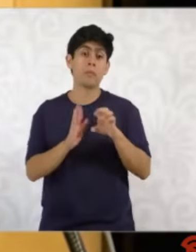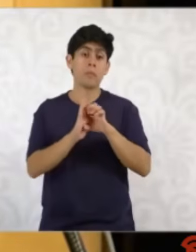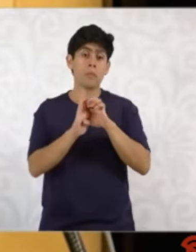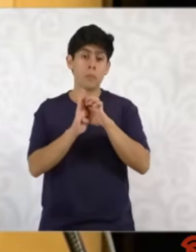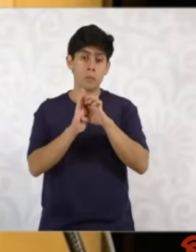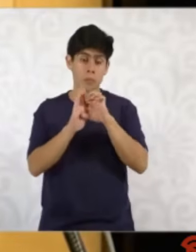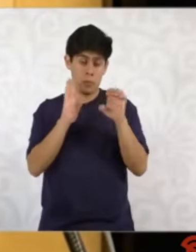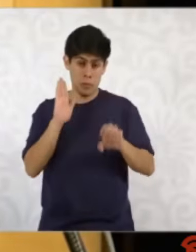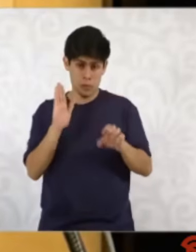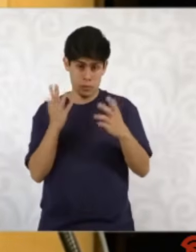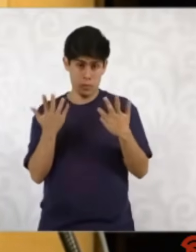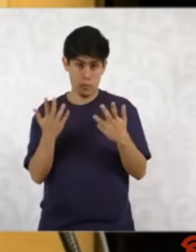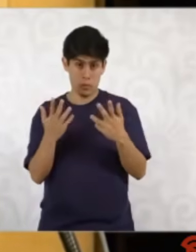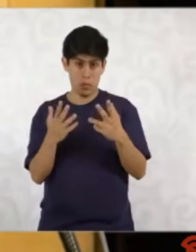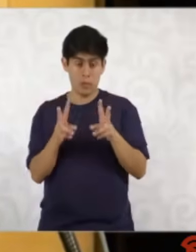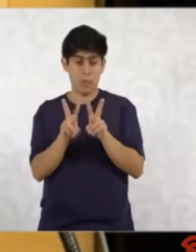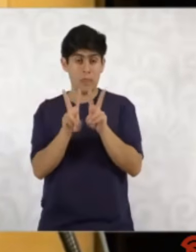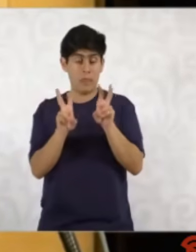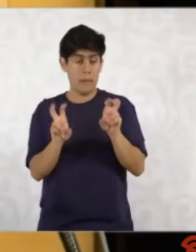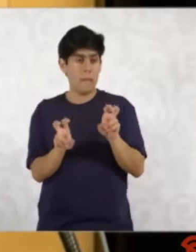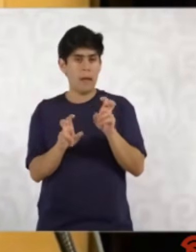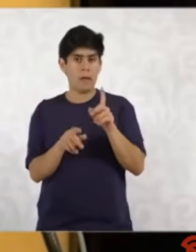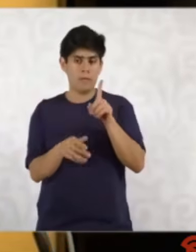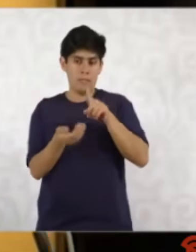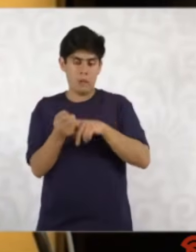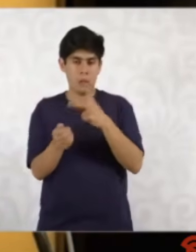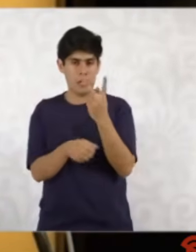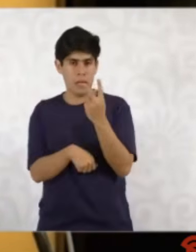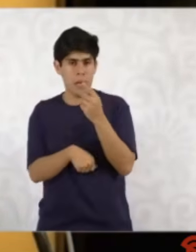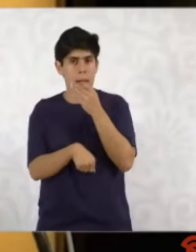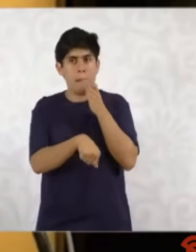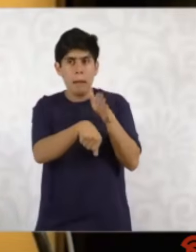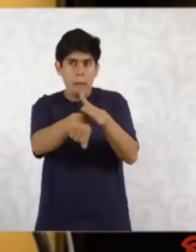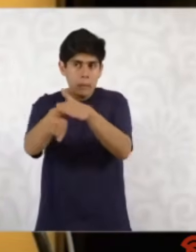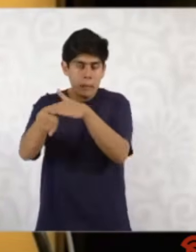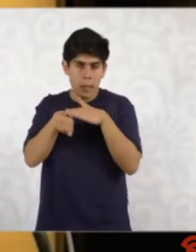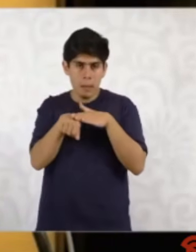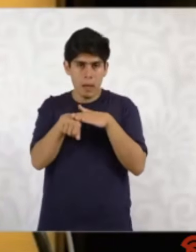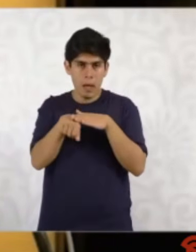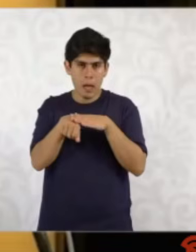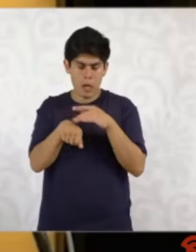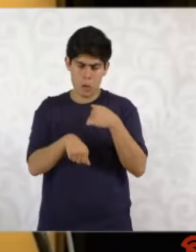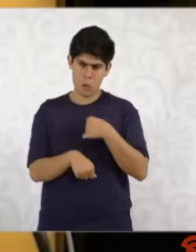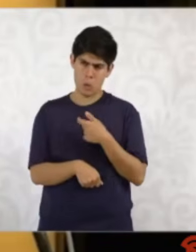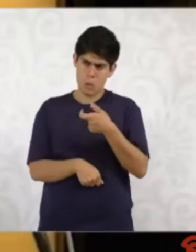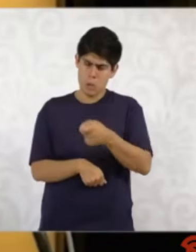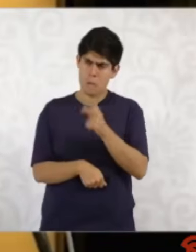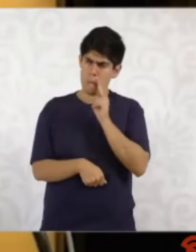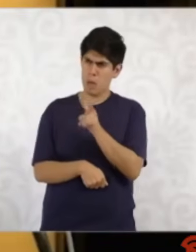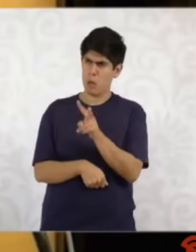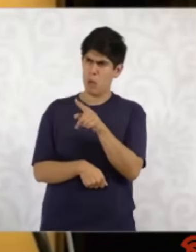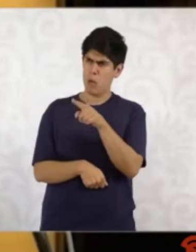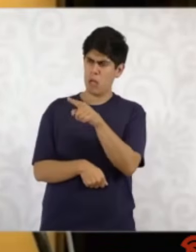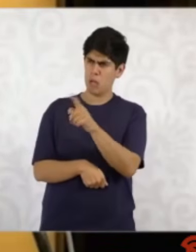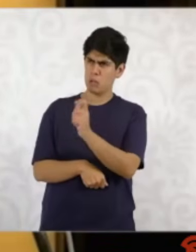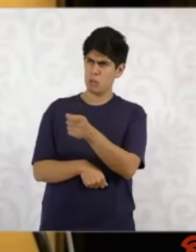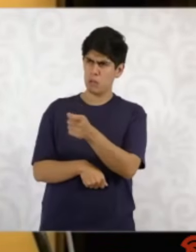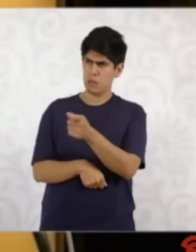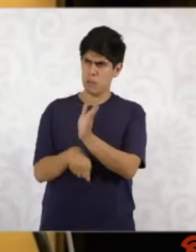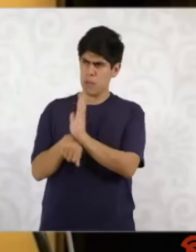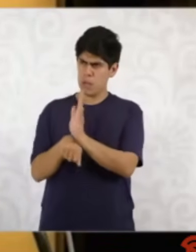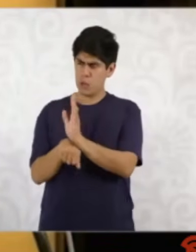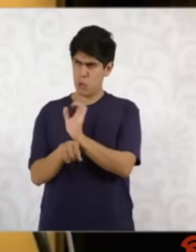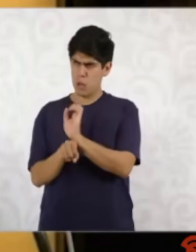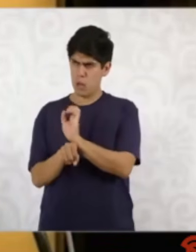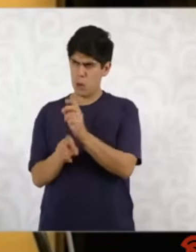de plurireportajes o telepromociones, que al final te puedes estar equivocando de si estás viendo la serie o estás viendo un anuncio, pues